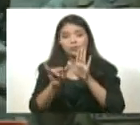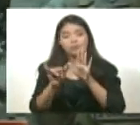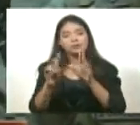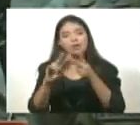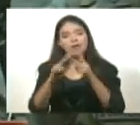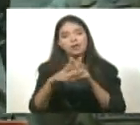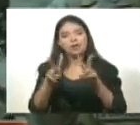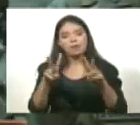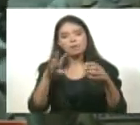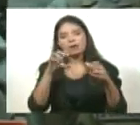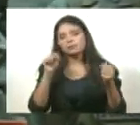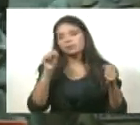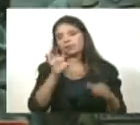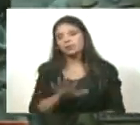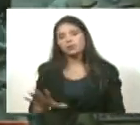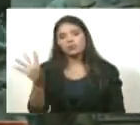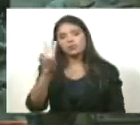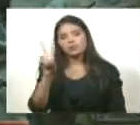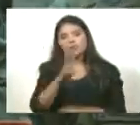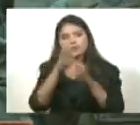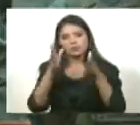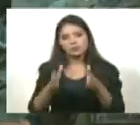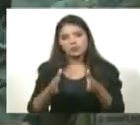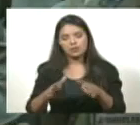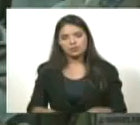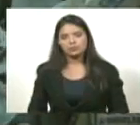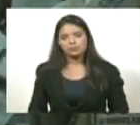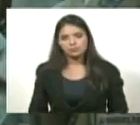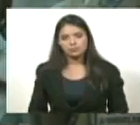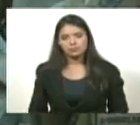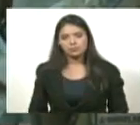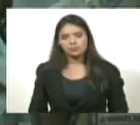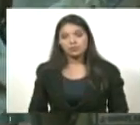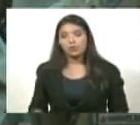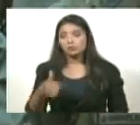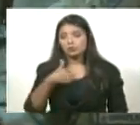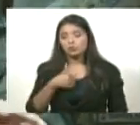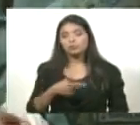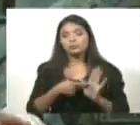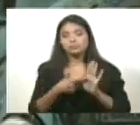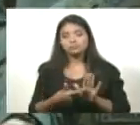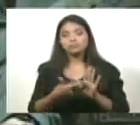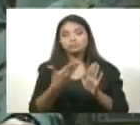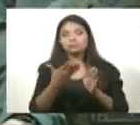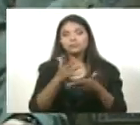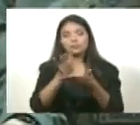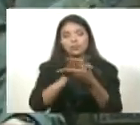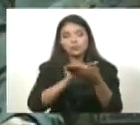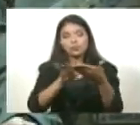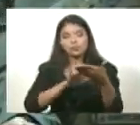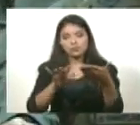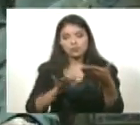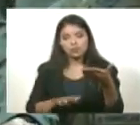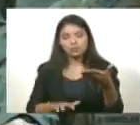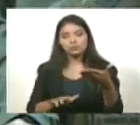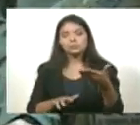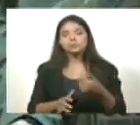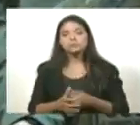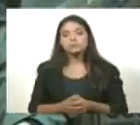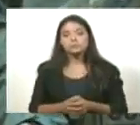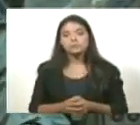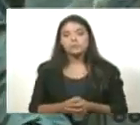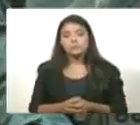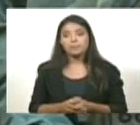el entendimiento entre los venezolanos. Yo he traído aquí un comunicado que